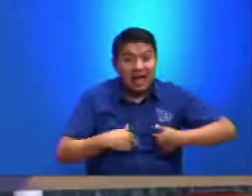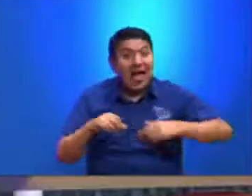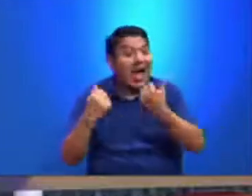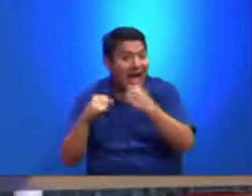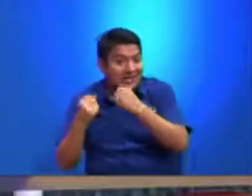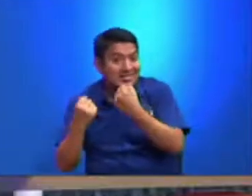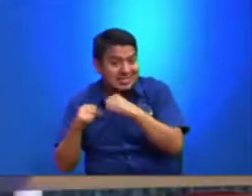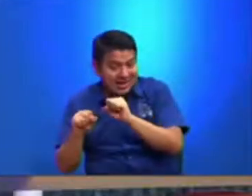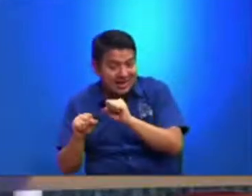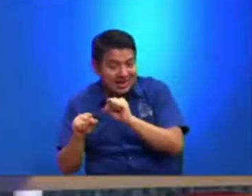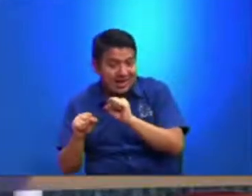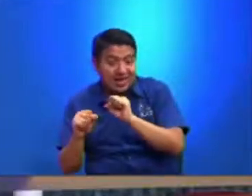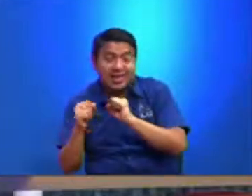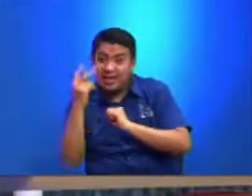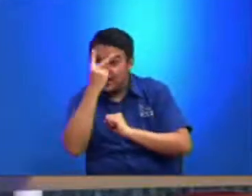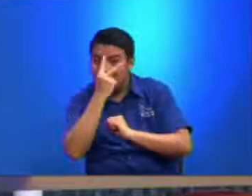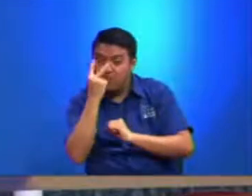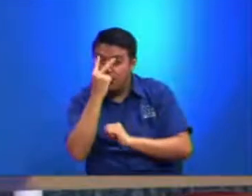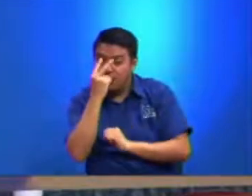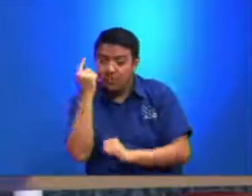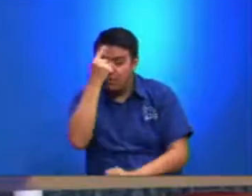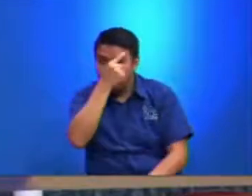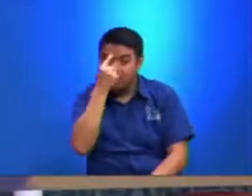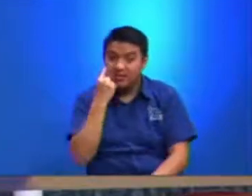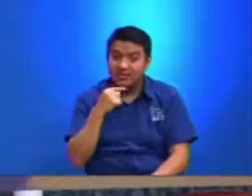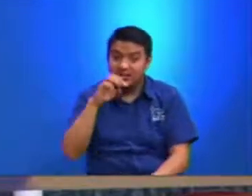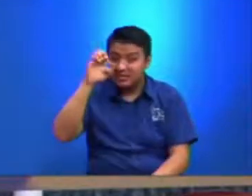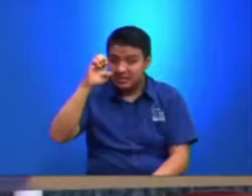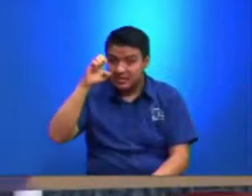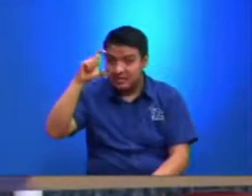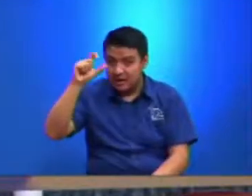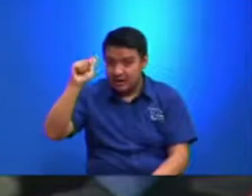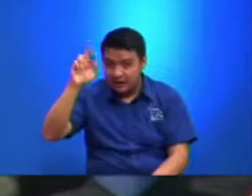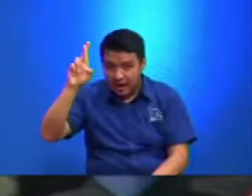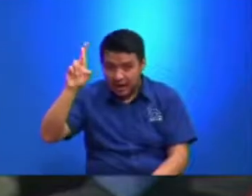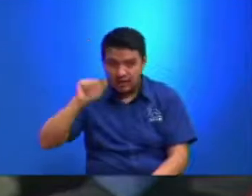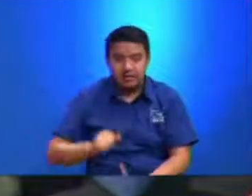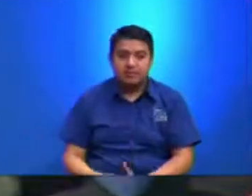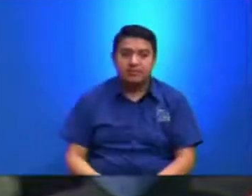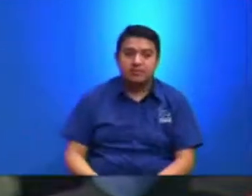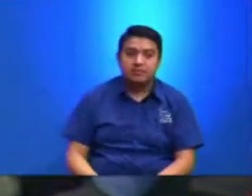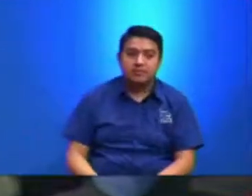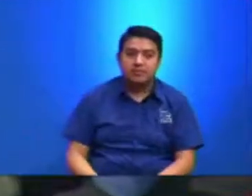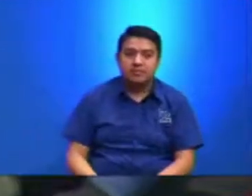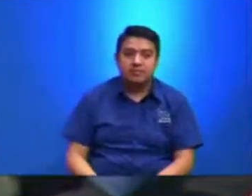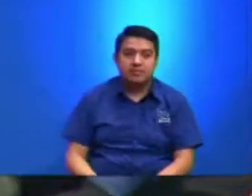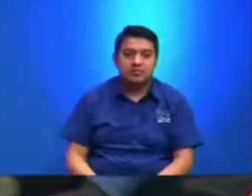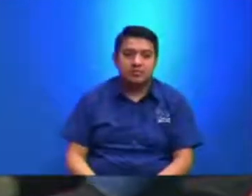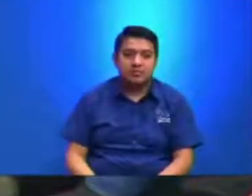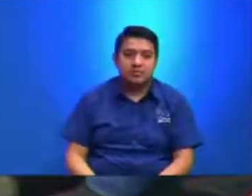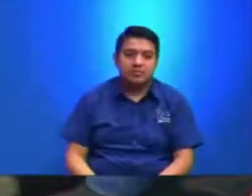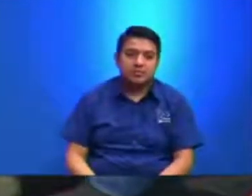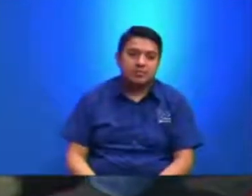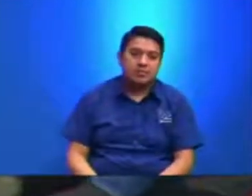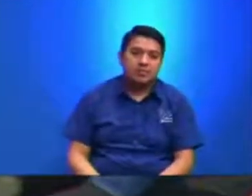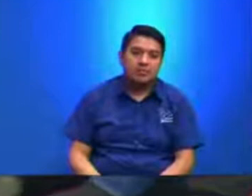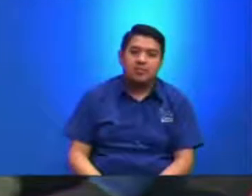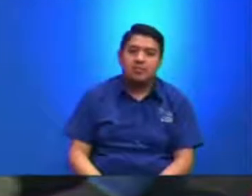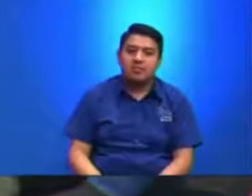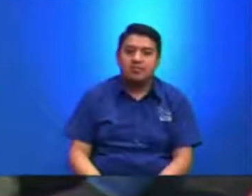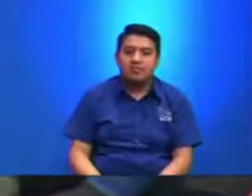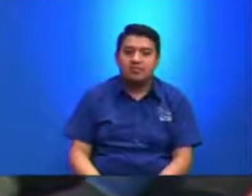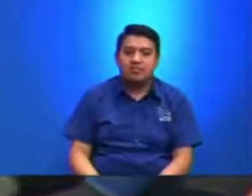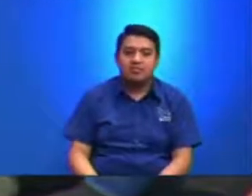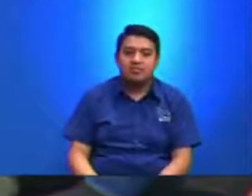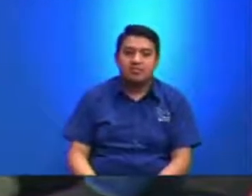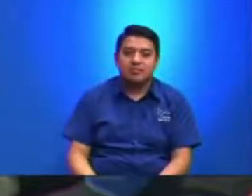moco o grasita. Entonces, bien importante que nosotros parpadeemos de 6 a 10 veces por minuto. Haga así